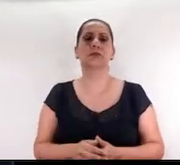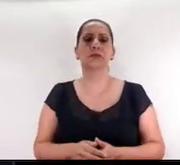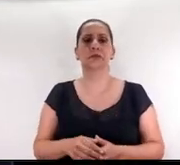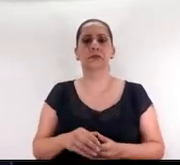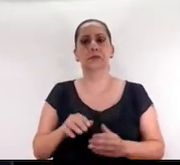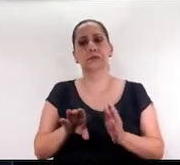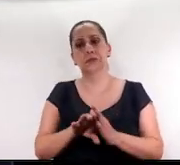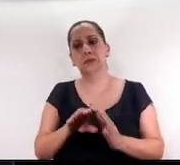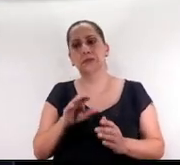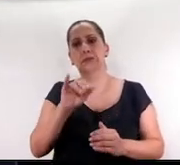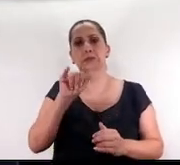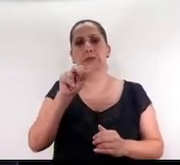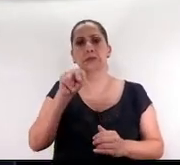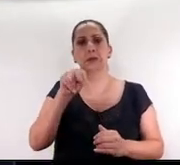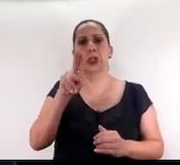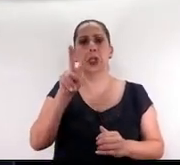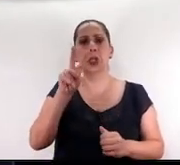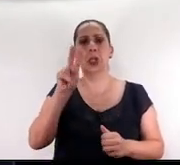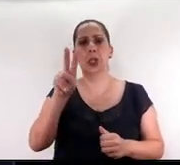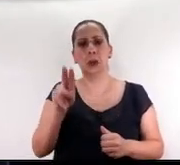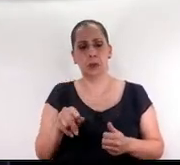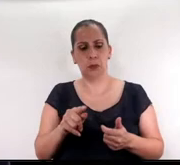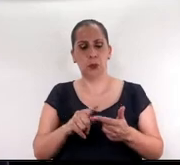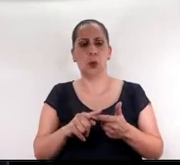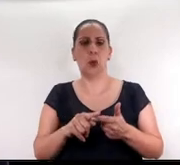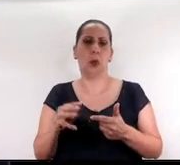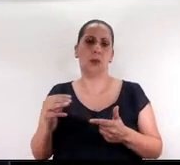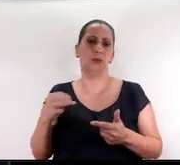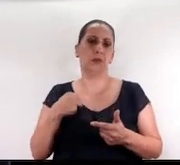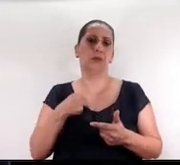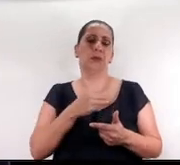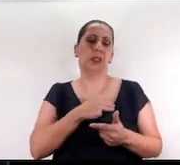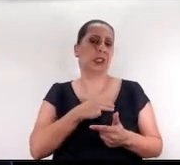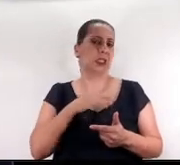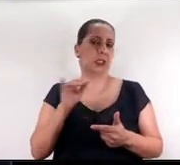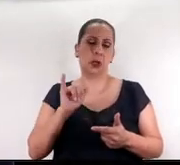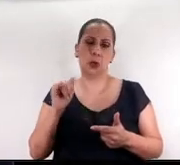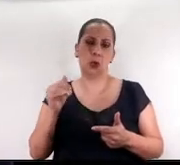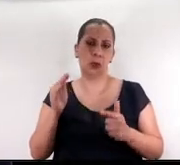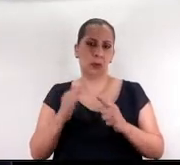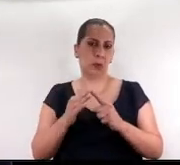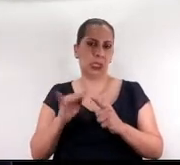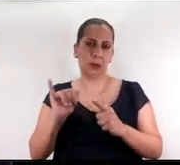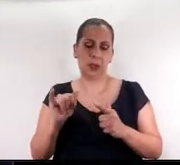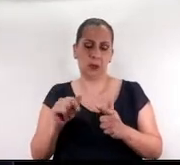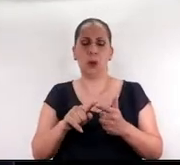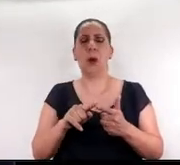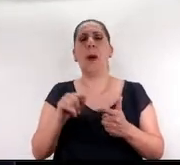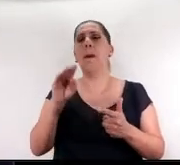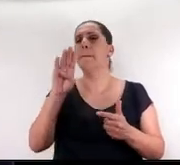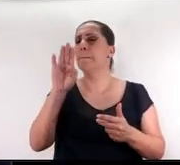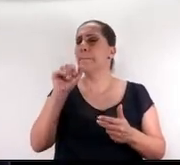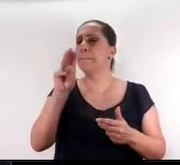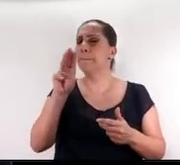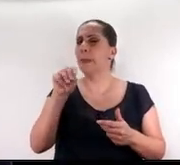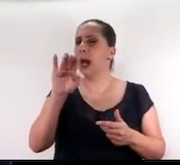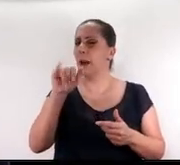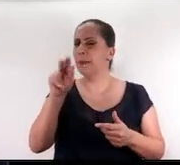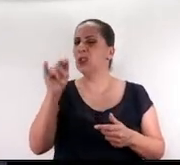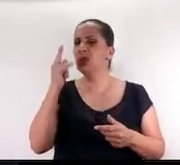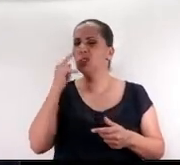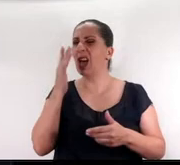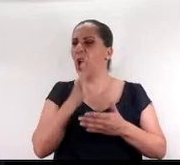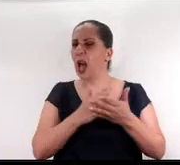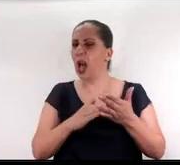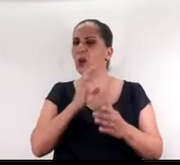el IMBU, el mismo jerarca del Ministerio de Vivienda debería ser el mismo jerarca del IMBU, ¿no? El Bambi yo sé que tiene algunas características